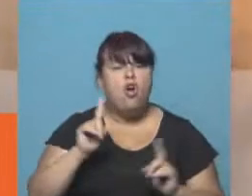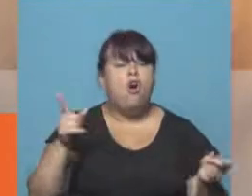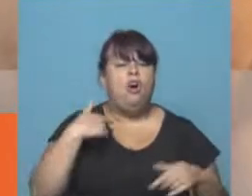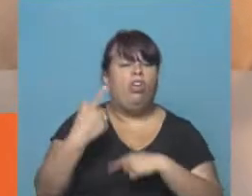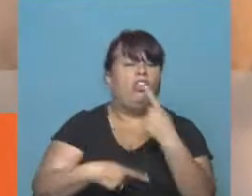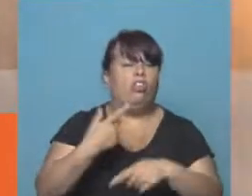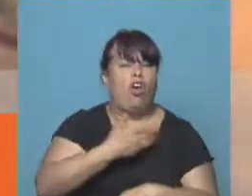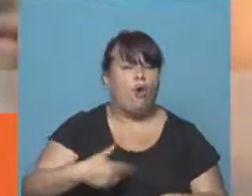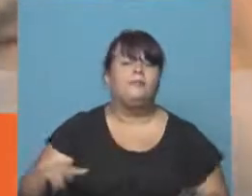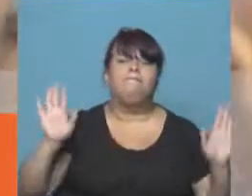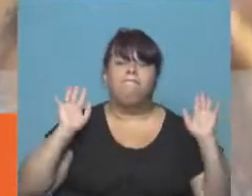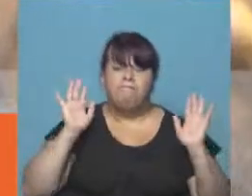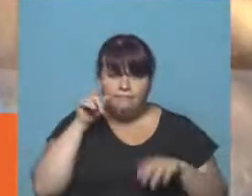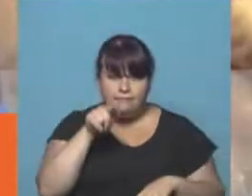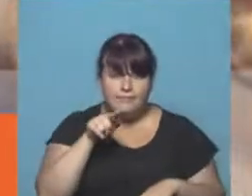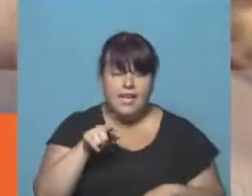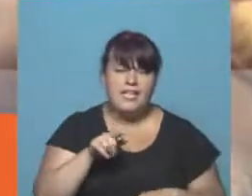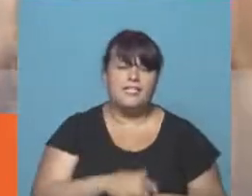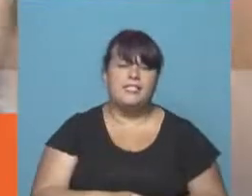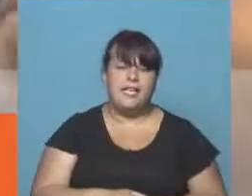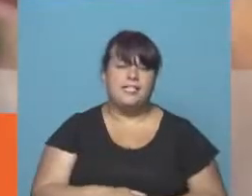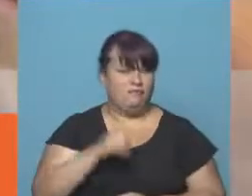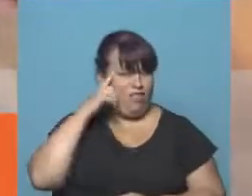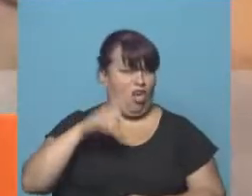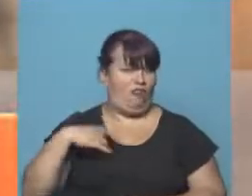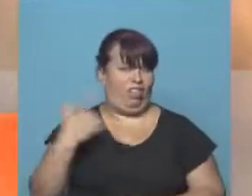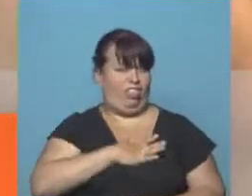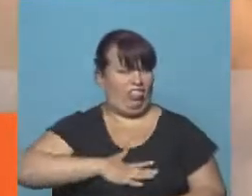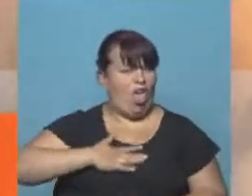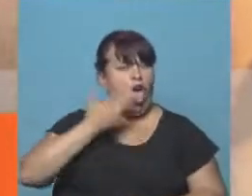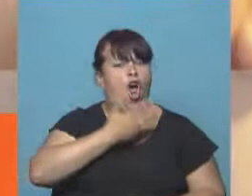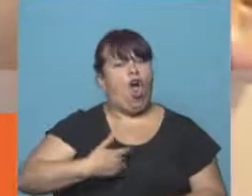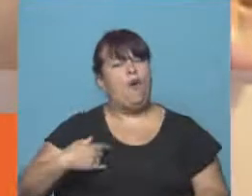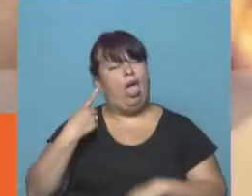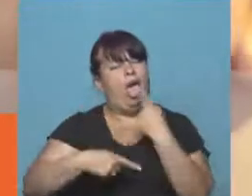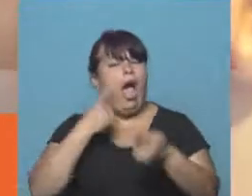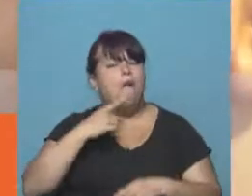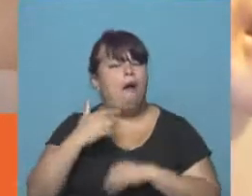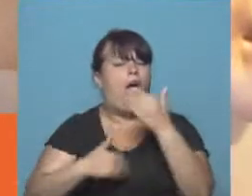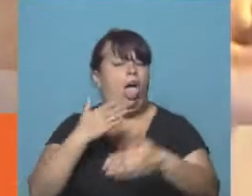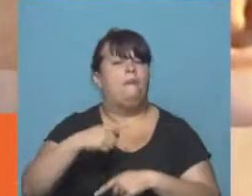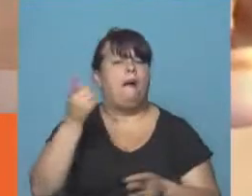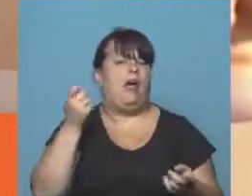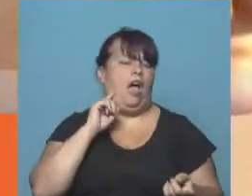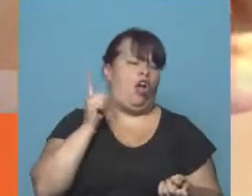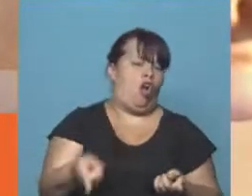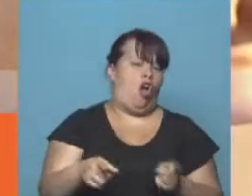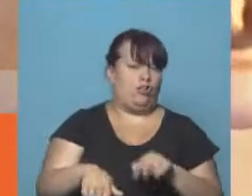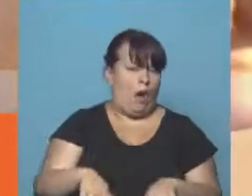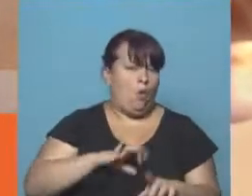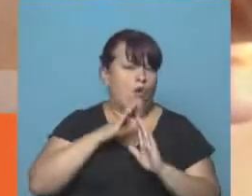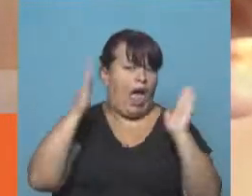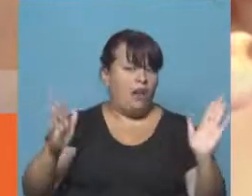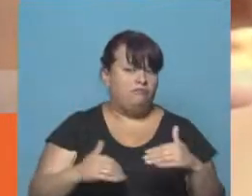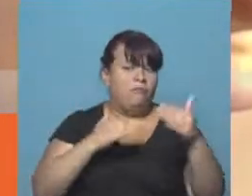dilación del gobierno? Y bueno, eso es una desconfianza que tenemos, que el gobierno lo dilate para voltearla por lo menos por un año. Bueno,